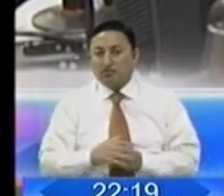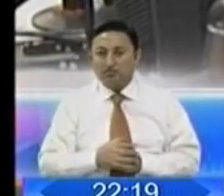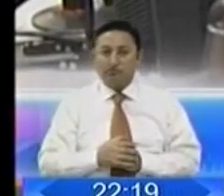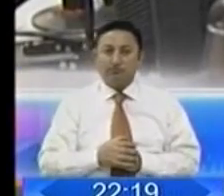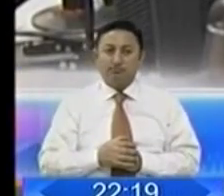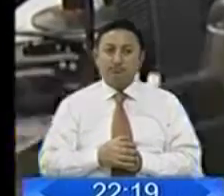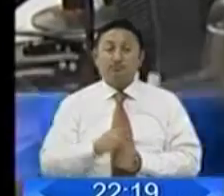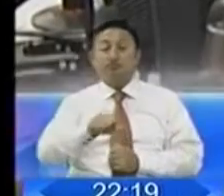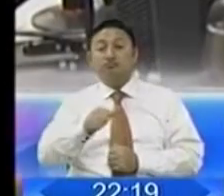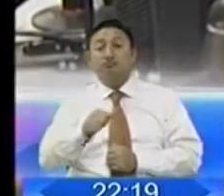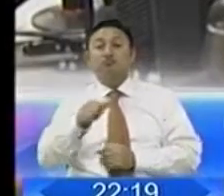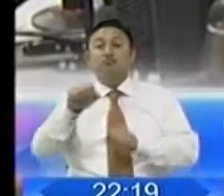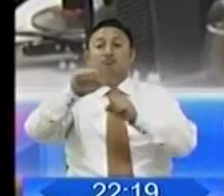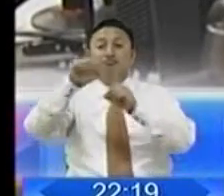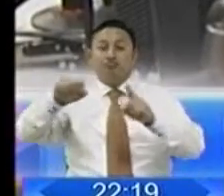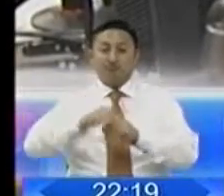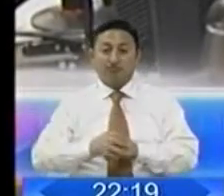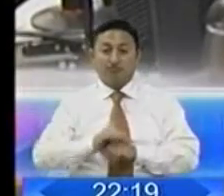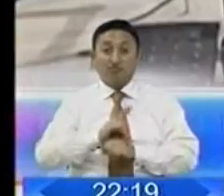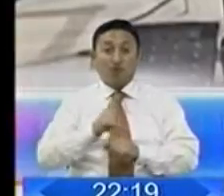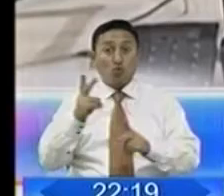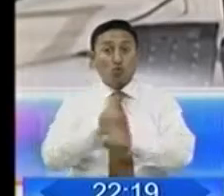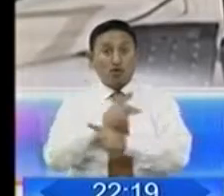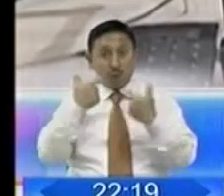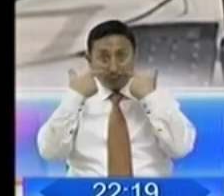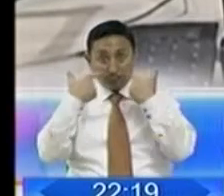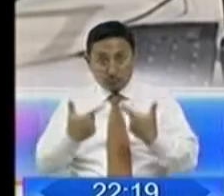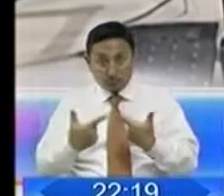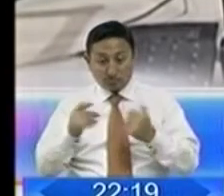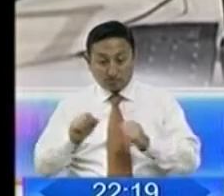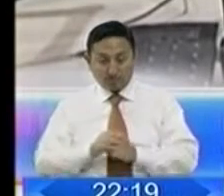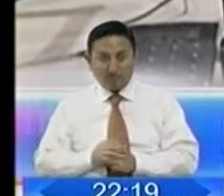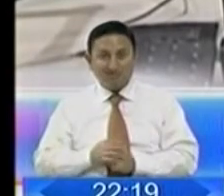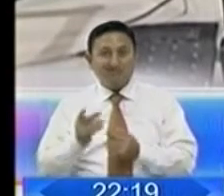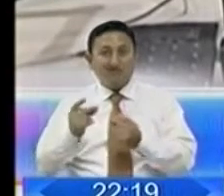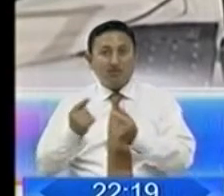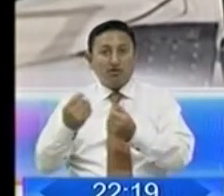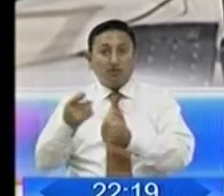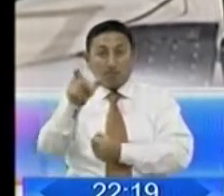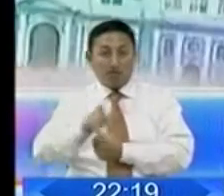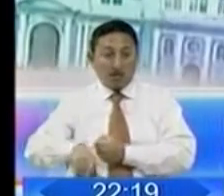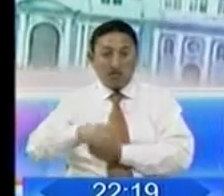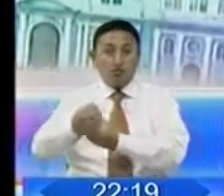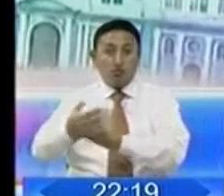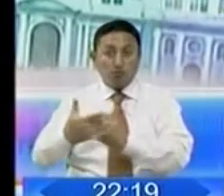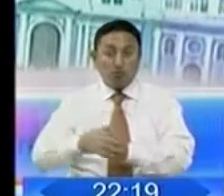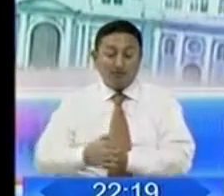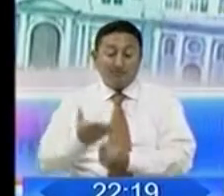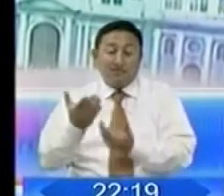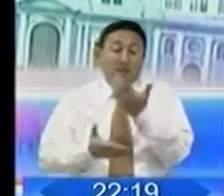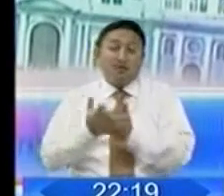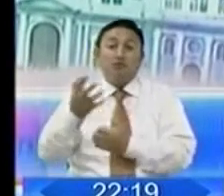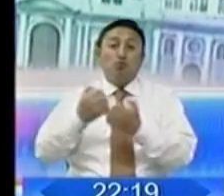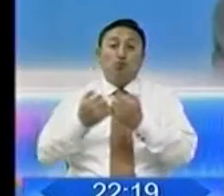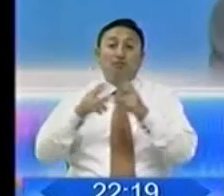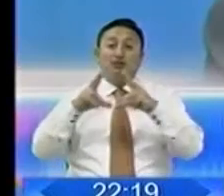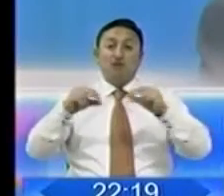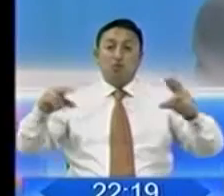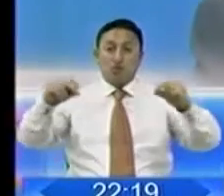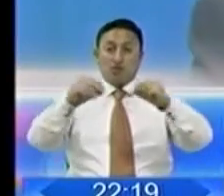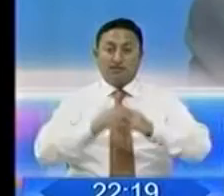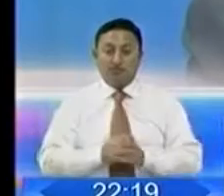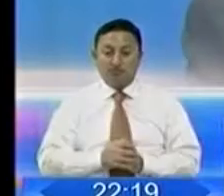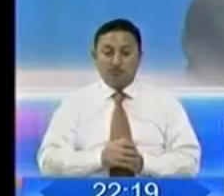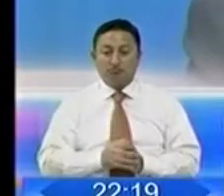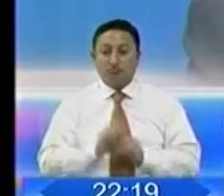sistema que se presentará es el de alerta temprana, con lo cual se dará información relevante a la ciudadanía en caso de desastres naturales. Tsunami,